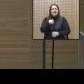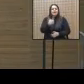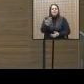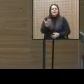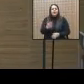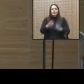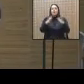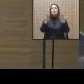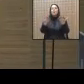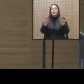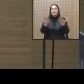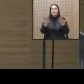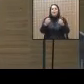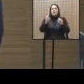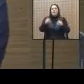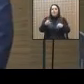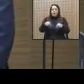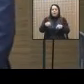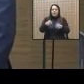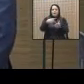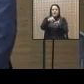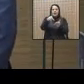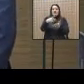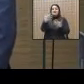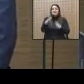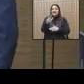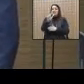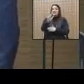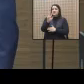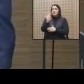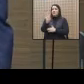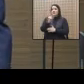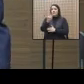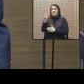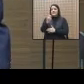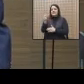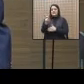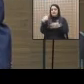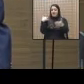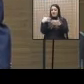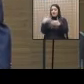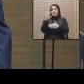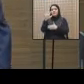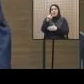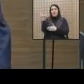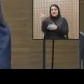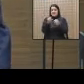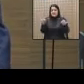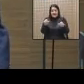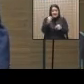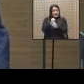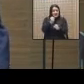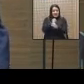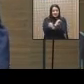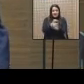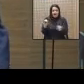¿cómo se va a poner al día si lleva 3 o 4 meses o 5 sin trabajar, sin recibir un